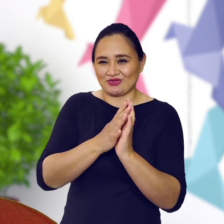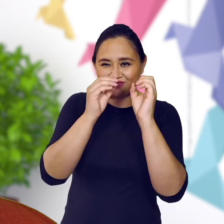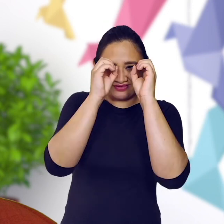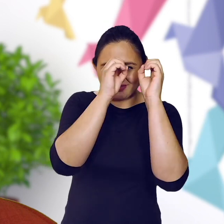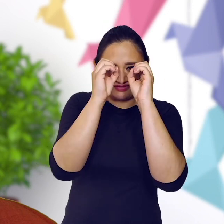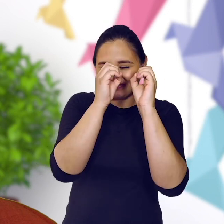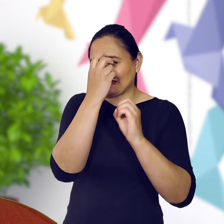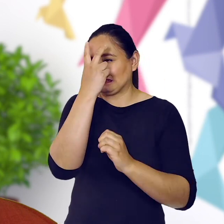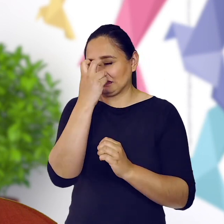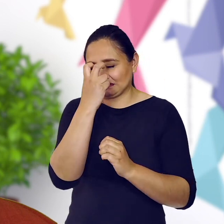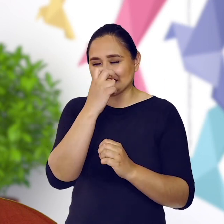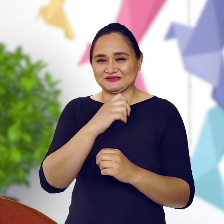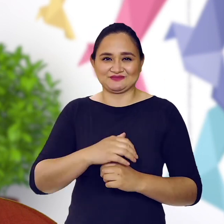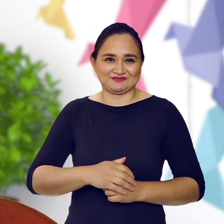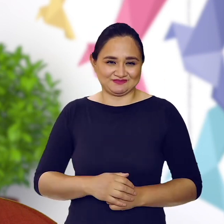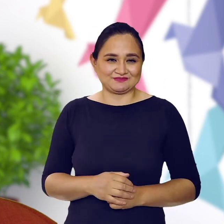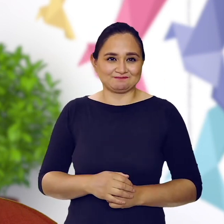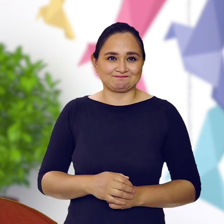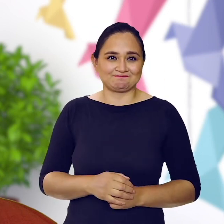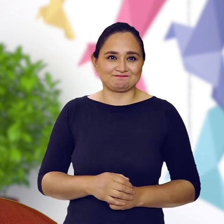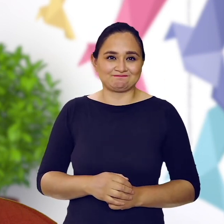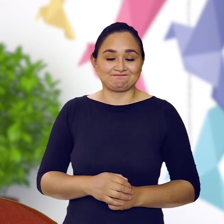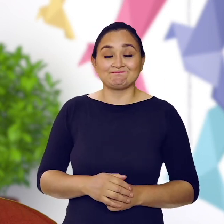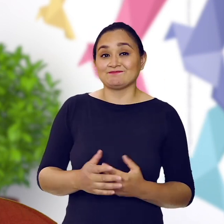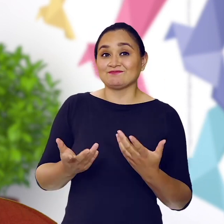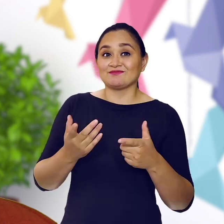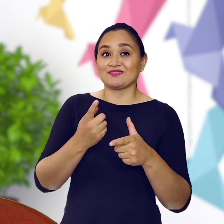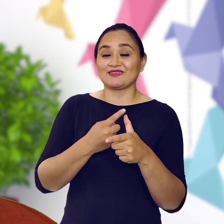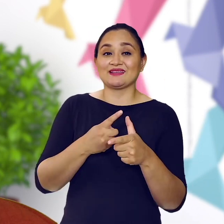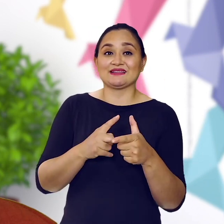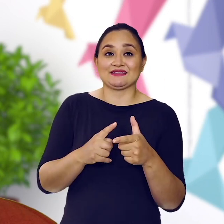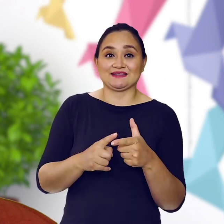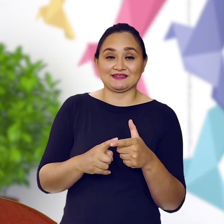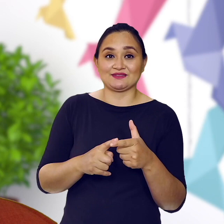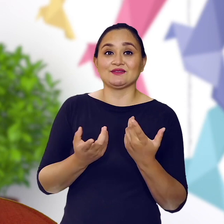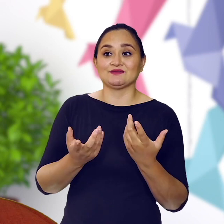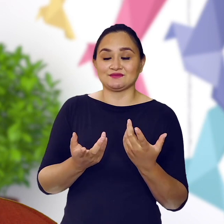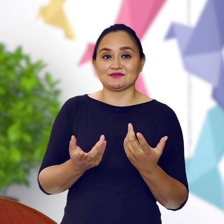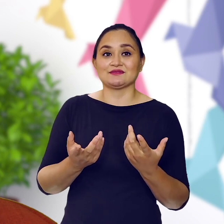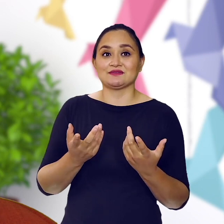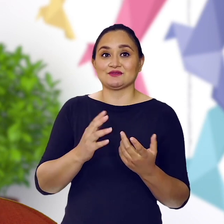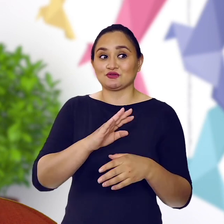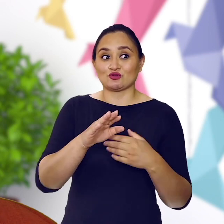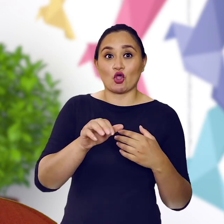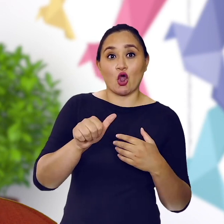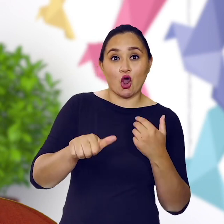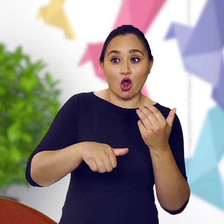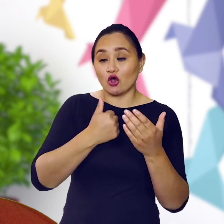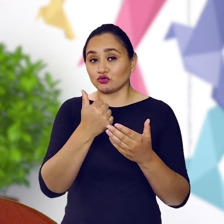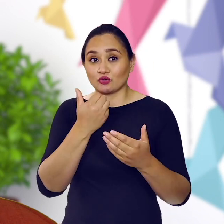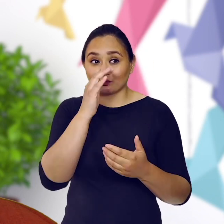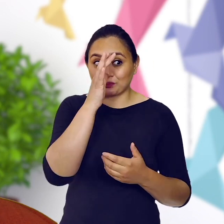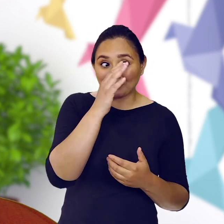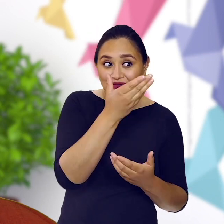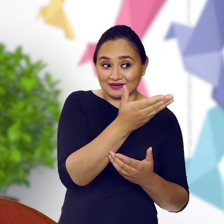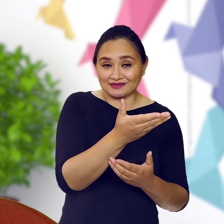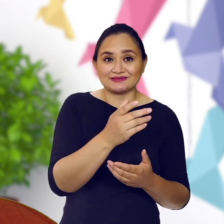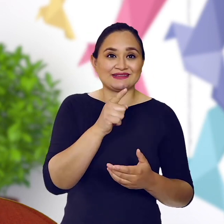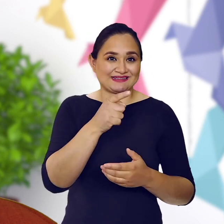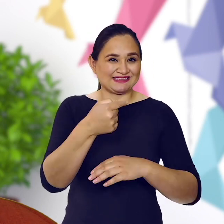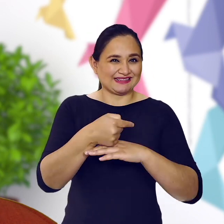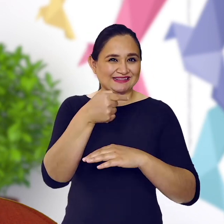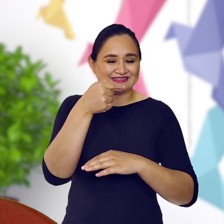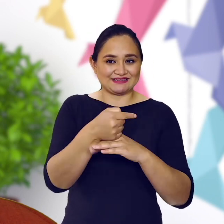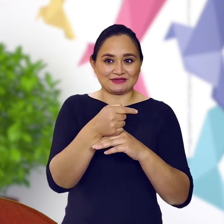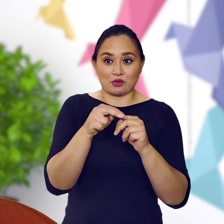ver absolutamente nada. Así que, para evitar convertirse en el hazmerreír de sus compañeros, ese